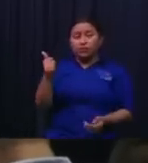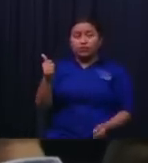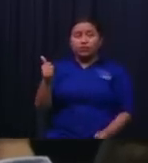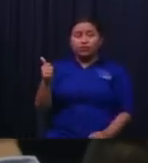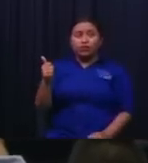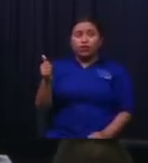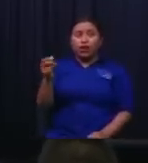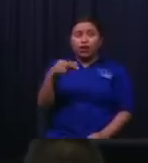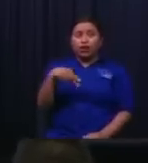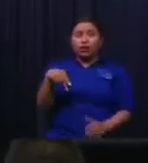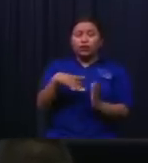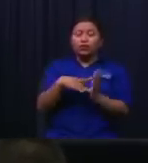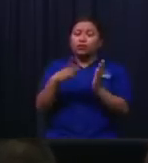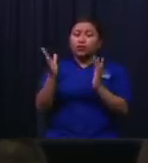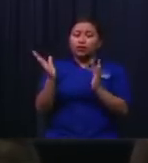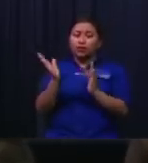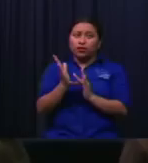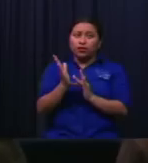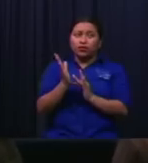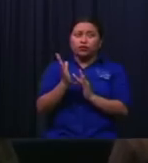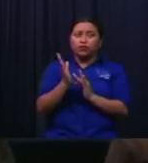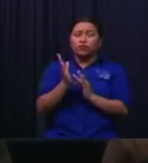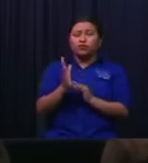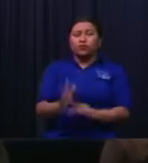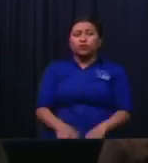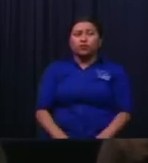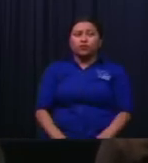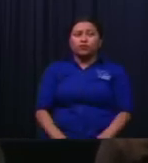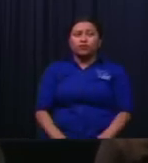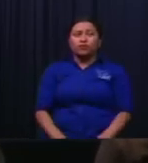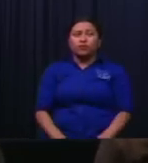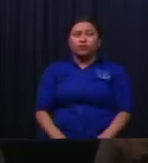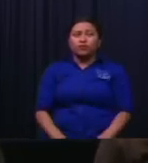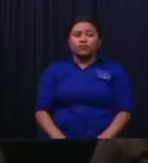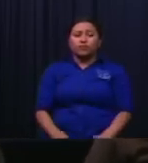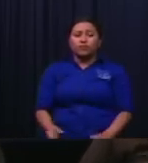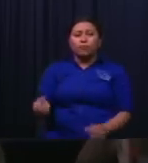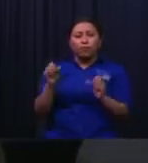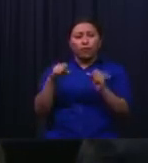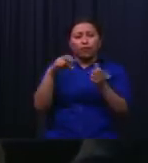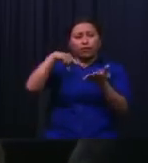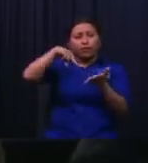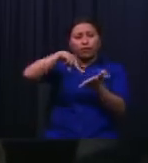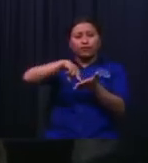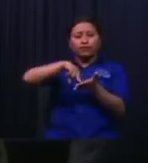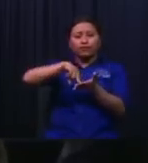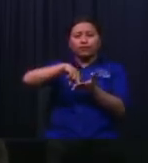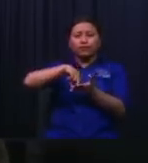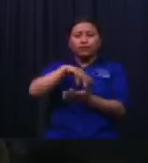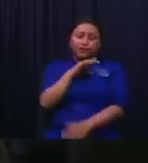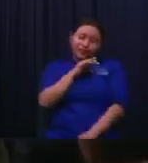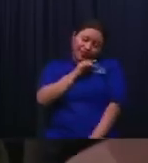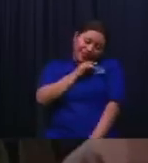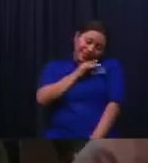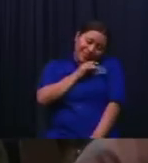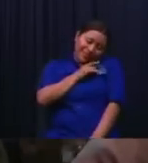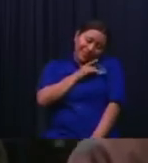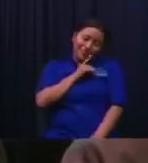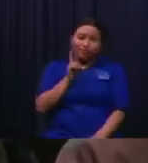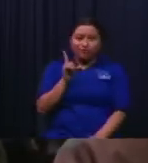En el nombre poderoso de Jesús. Mira, hermano, ponte de pie. No seas tímido.